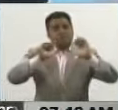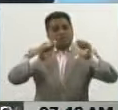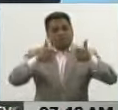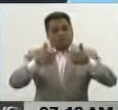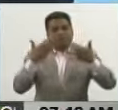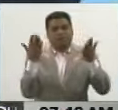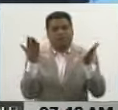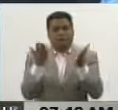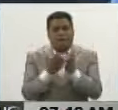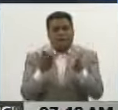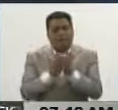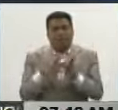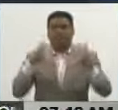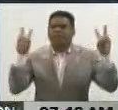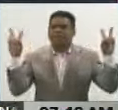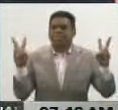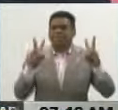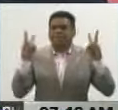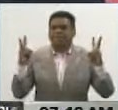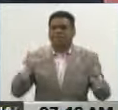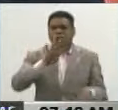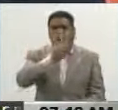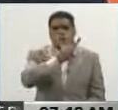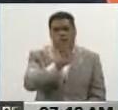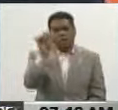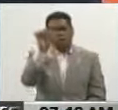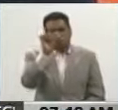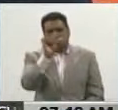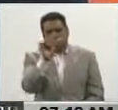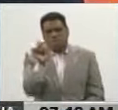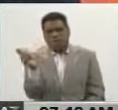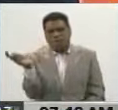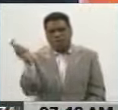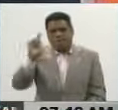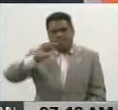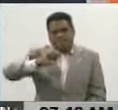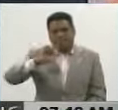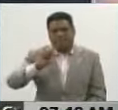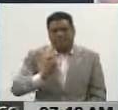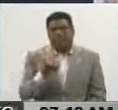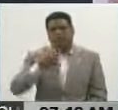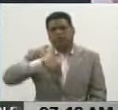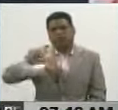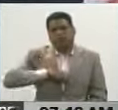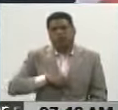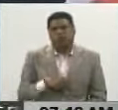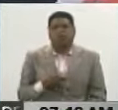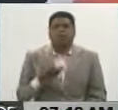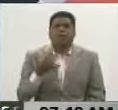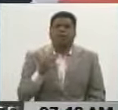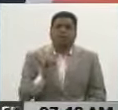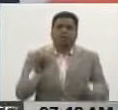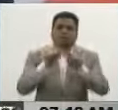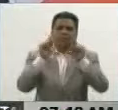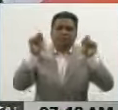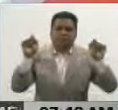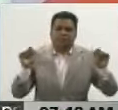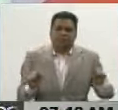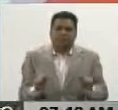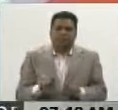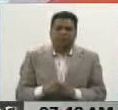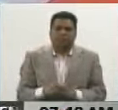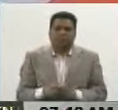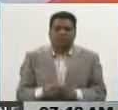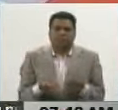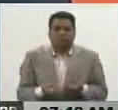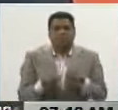con victoria. En estos 4 meses, ¿no?, vamos a tener una situación que le vamos a dar al